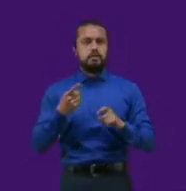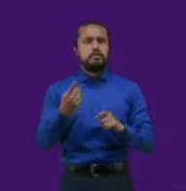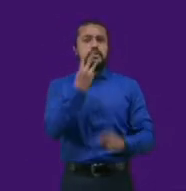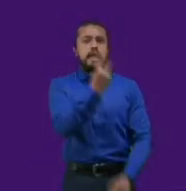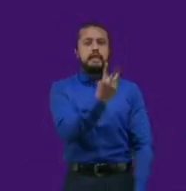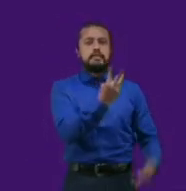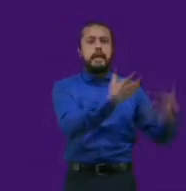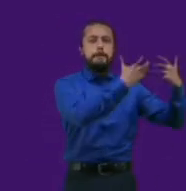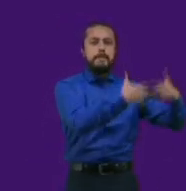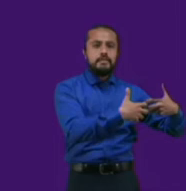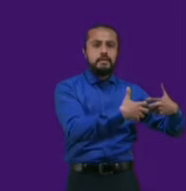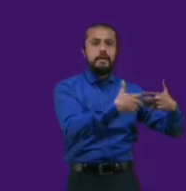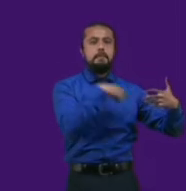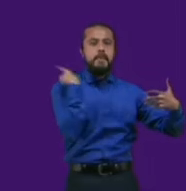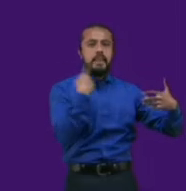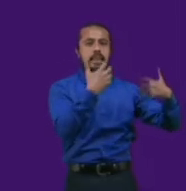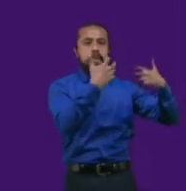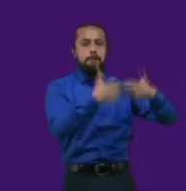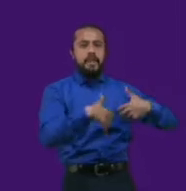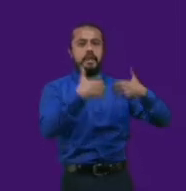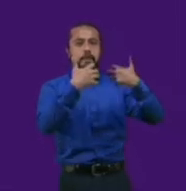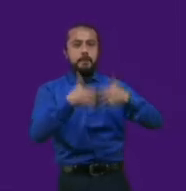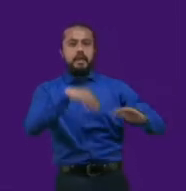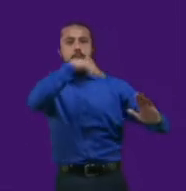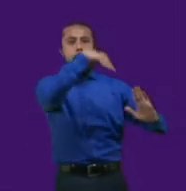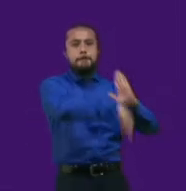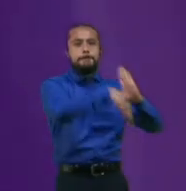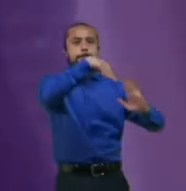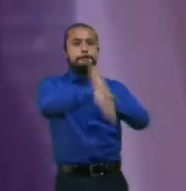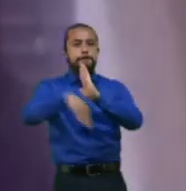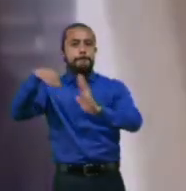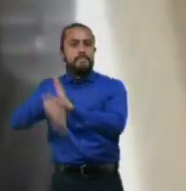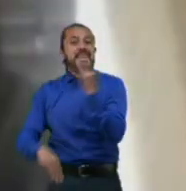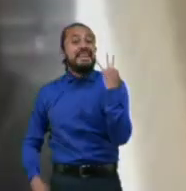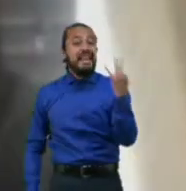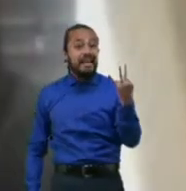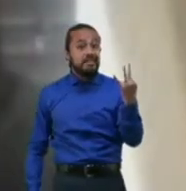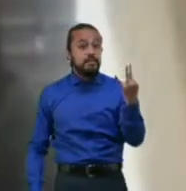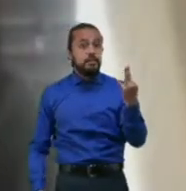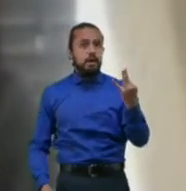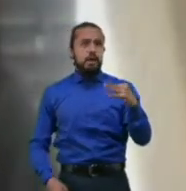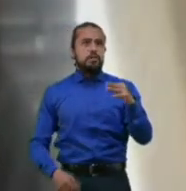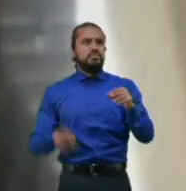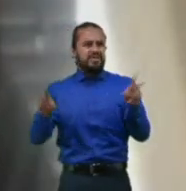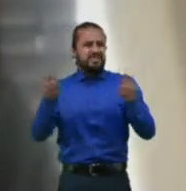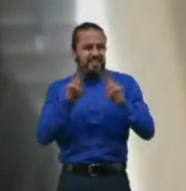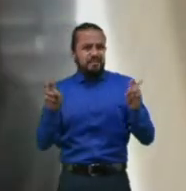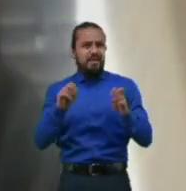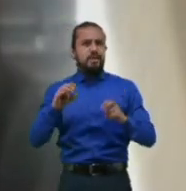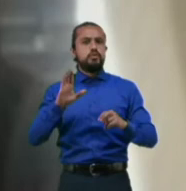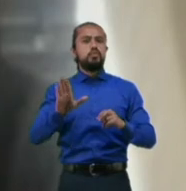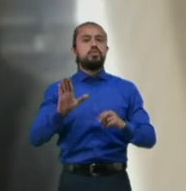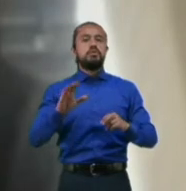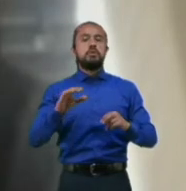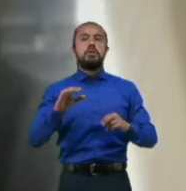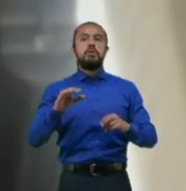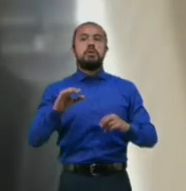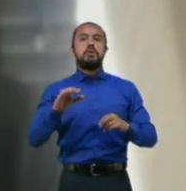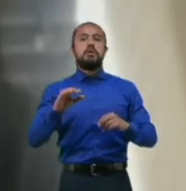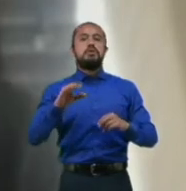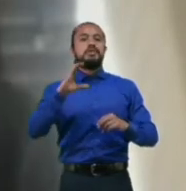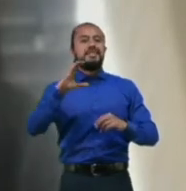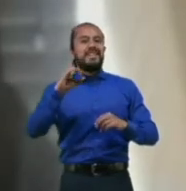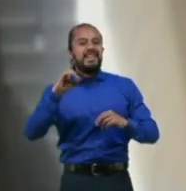emprendimientos fallidos, dije, bueno, todos tenían que ver con una página web, un CRM, alguna aplicación.